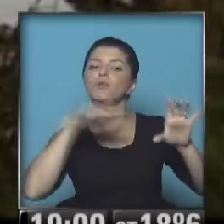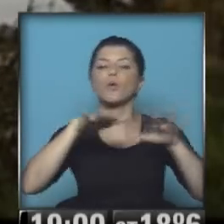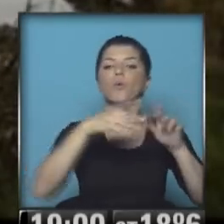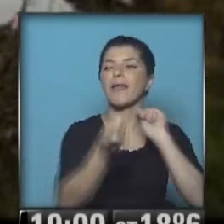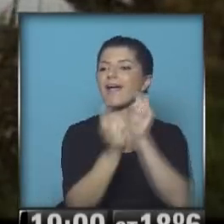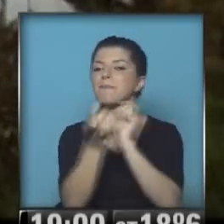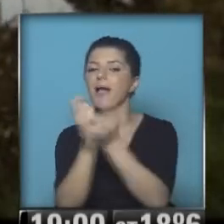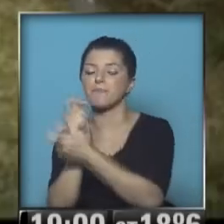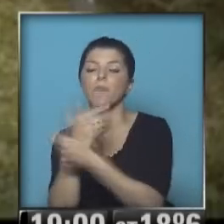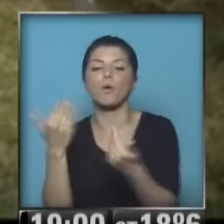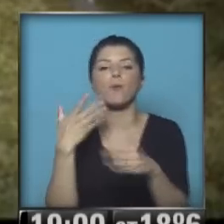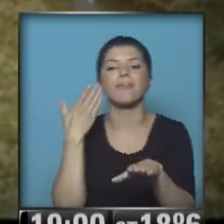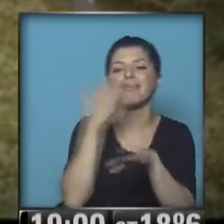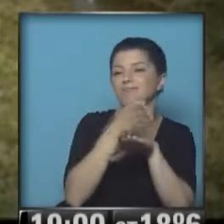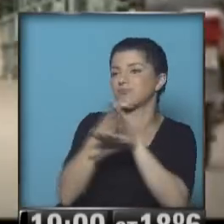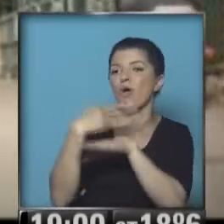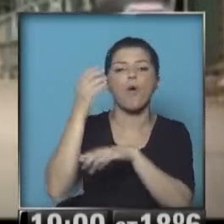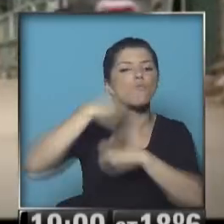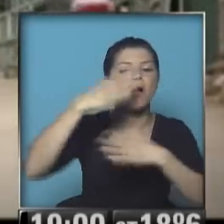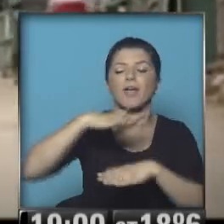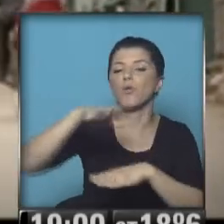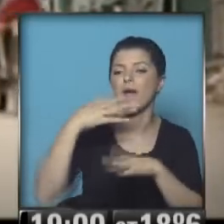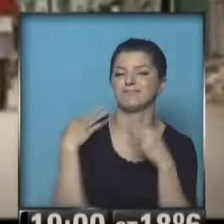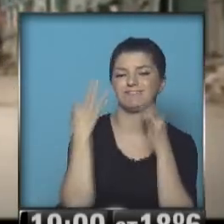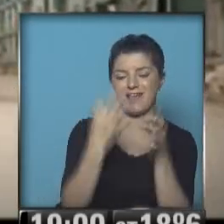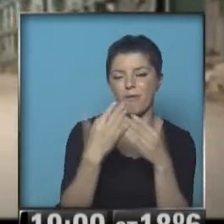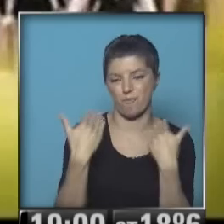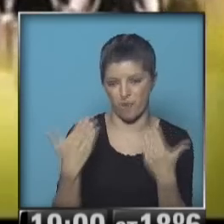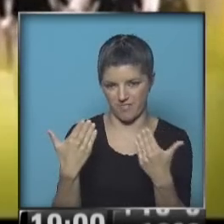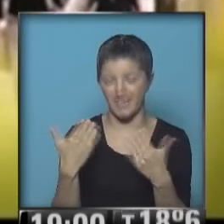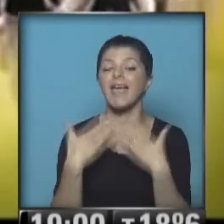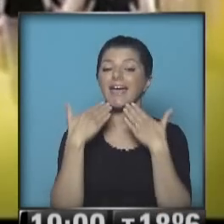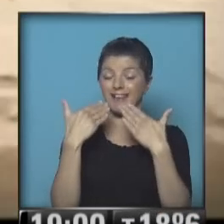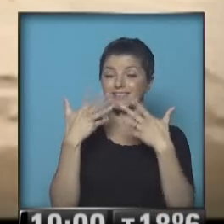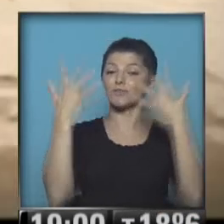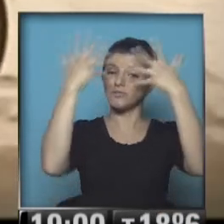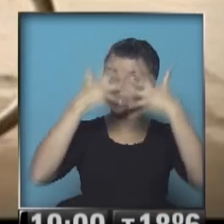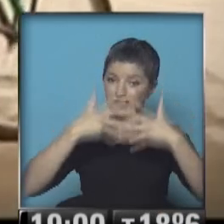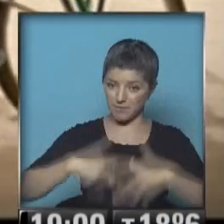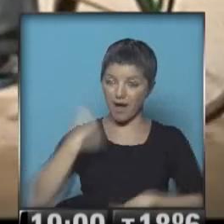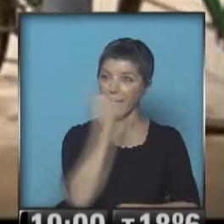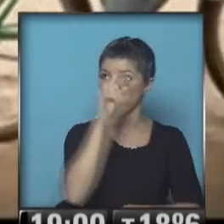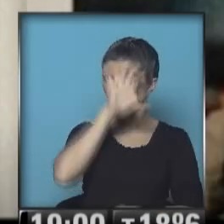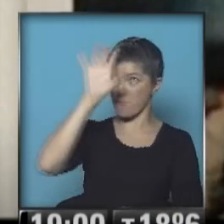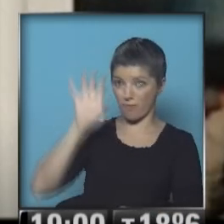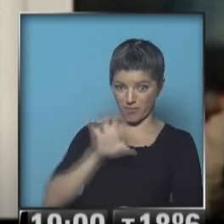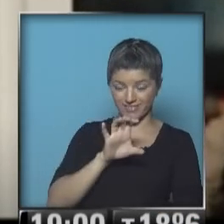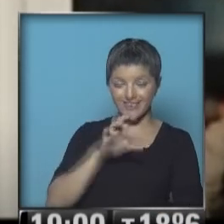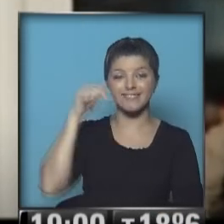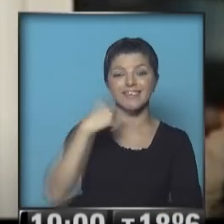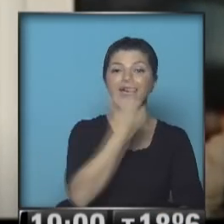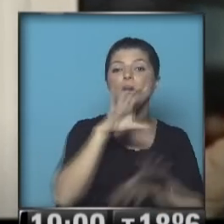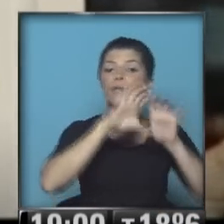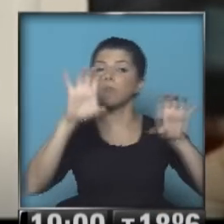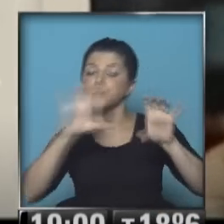con la capacidad de llegar a cualquier punto del país. Mediante un sistema de rotación interna en cada provincia, las aulas móviles se instalan